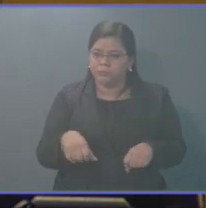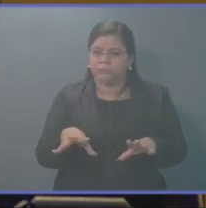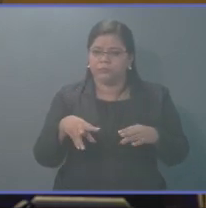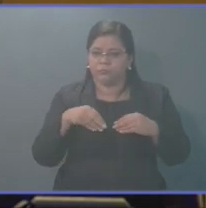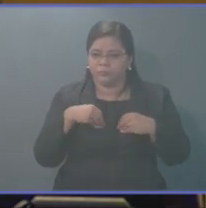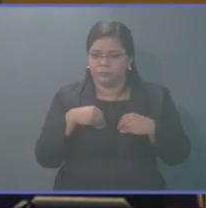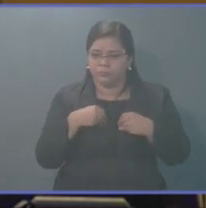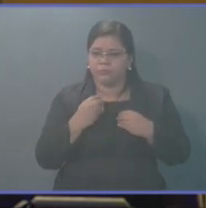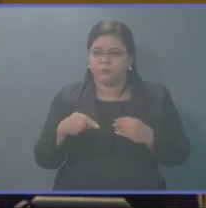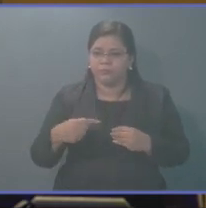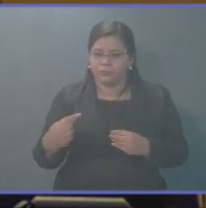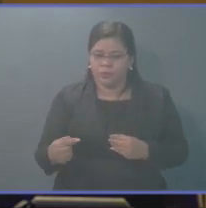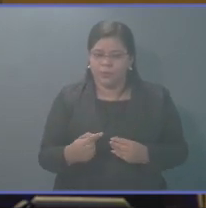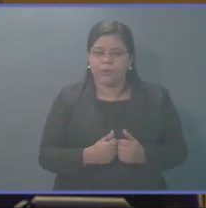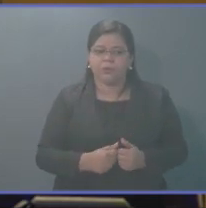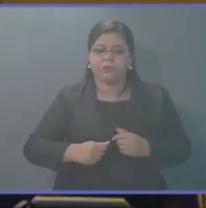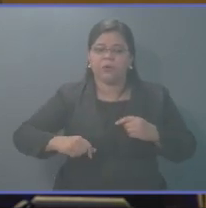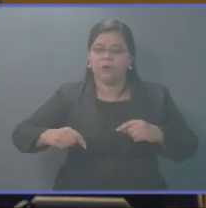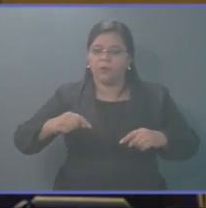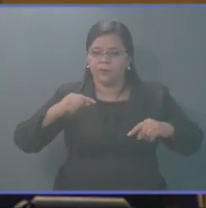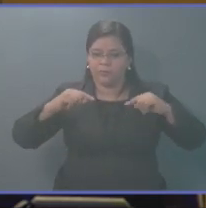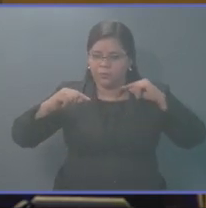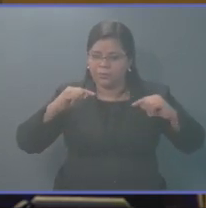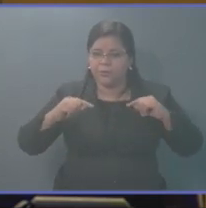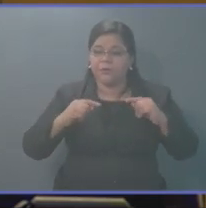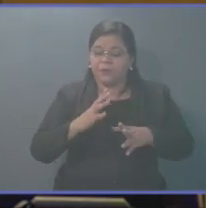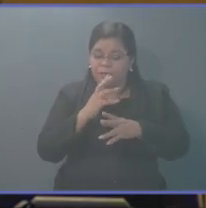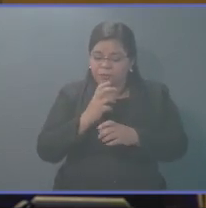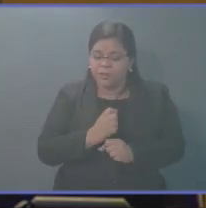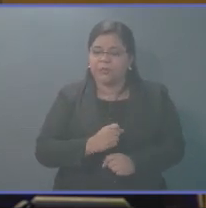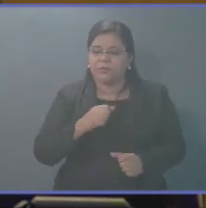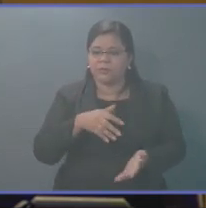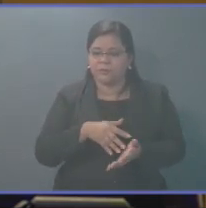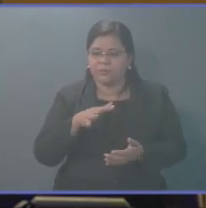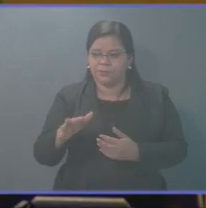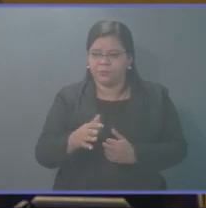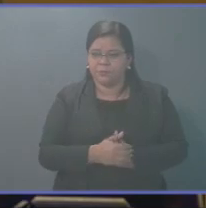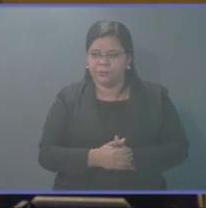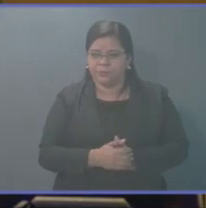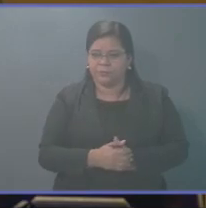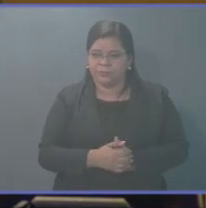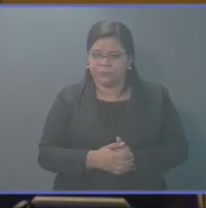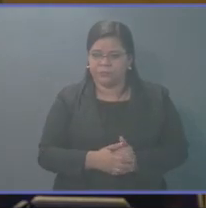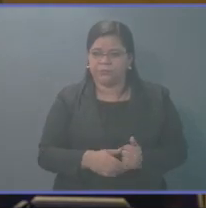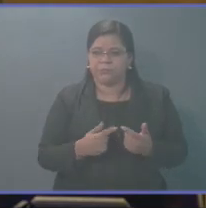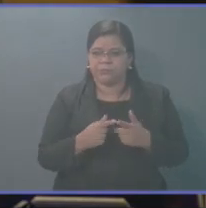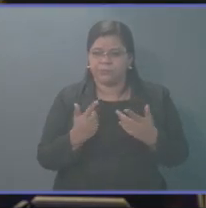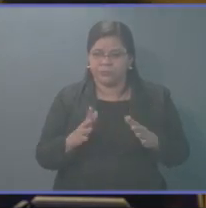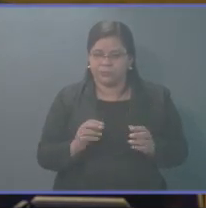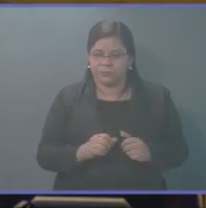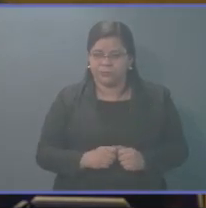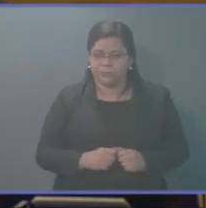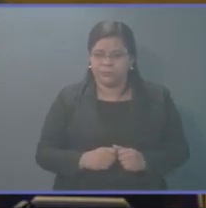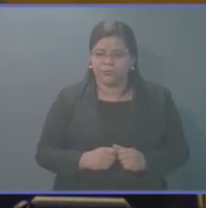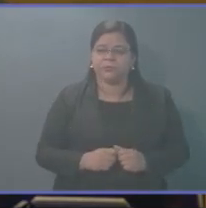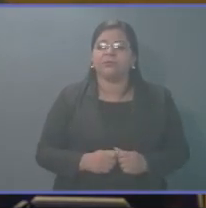refiera a los jefes de seguridad pública o de inteligencia del Estado, por causa de graves